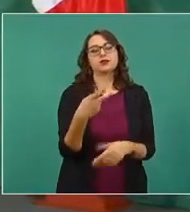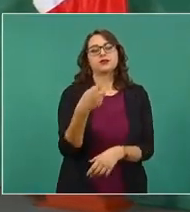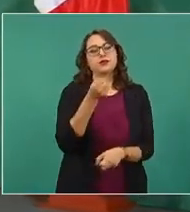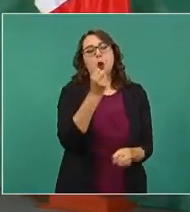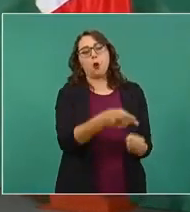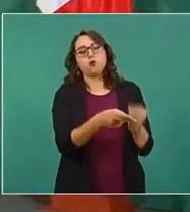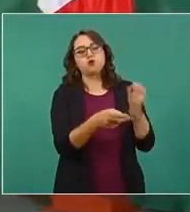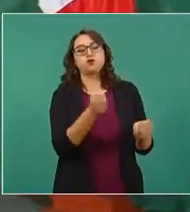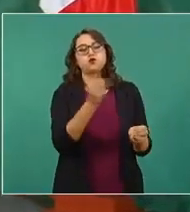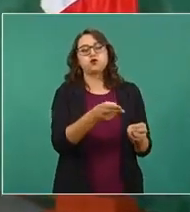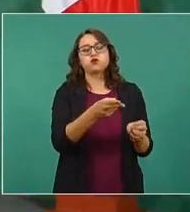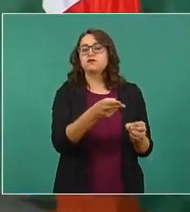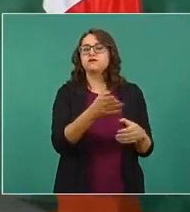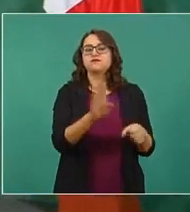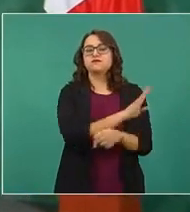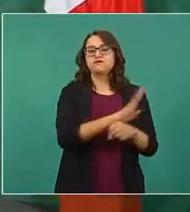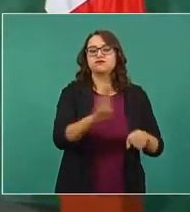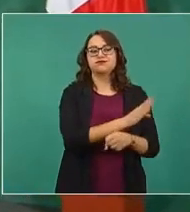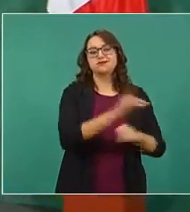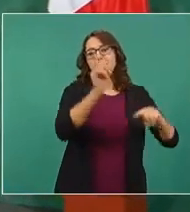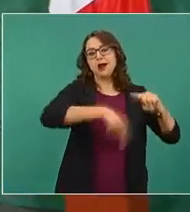el marco legal actual,